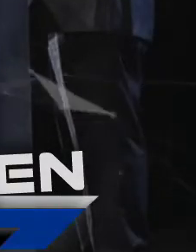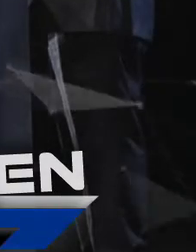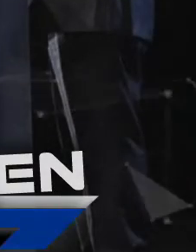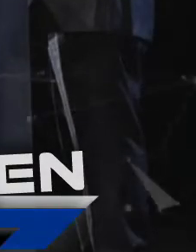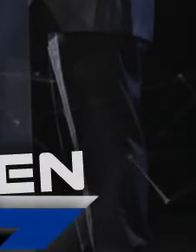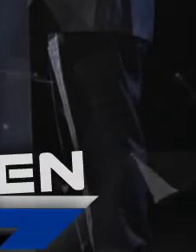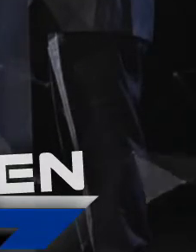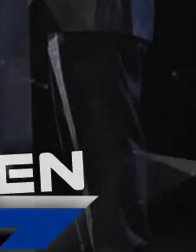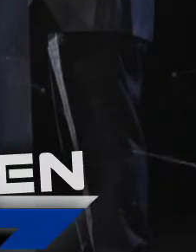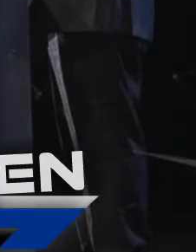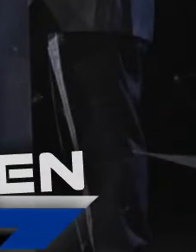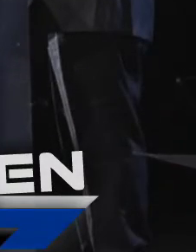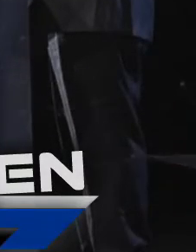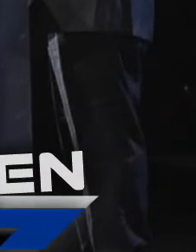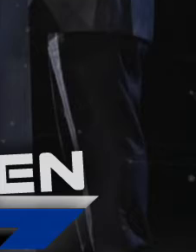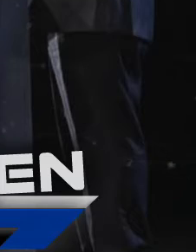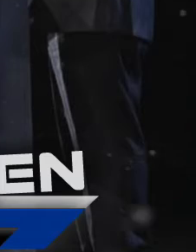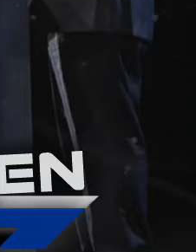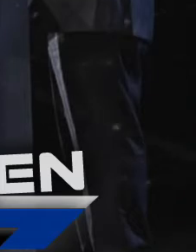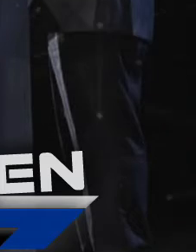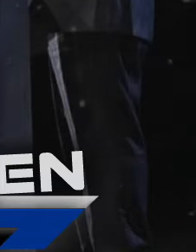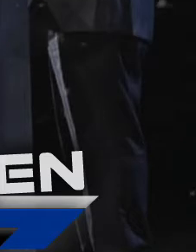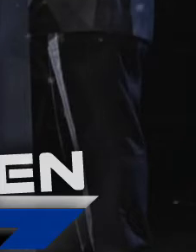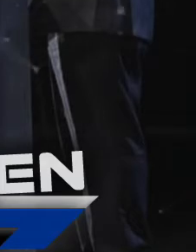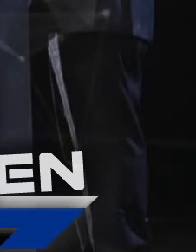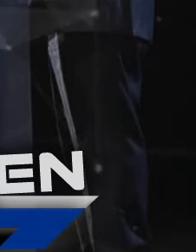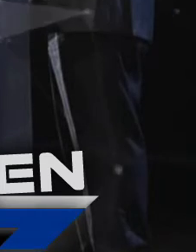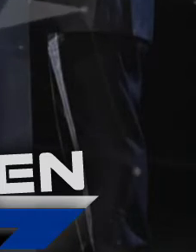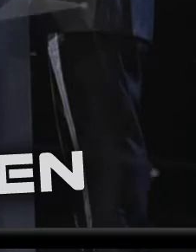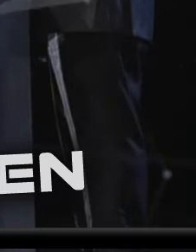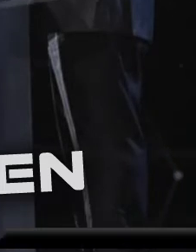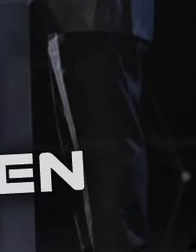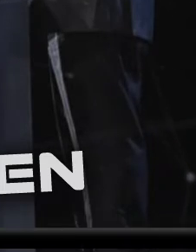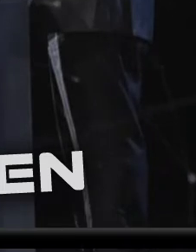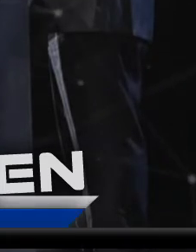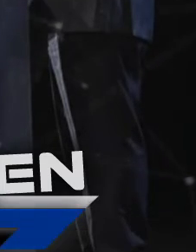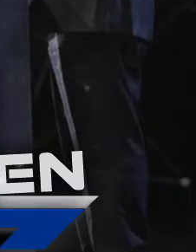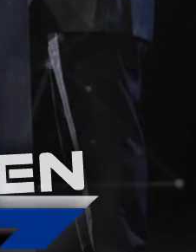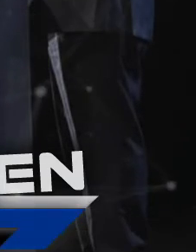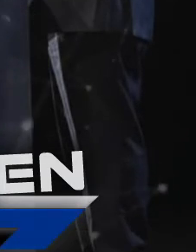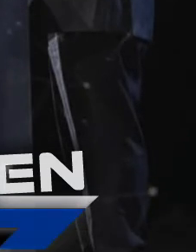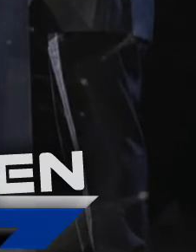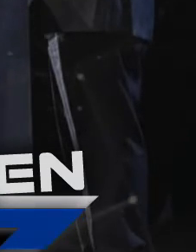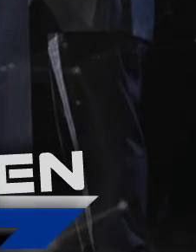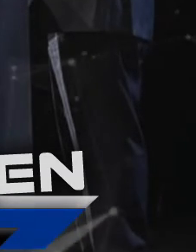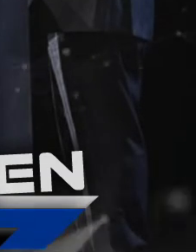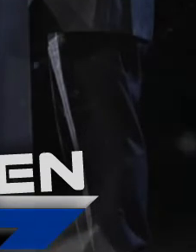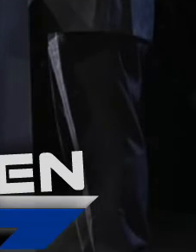Ya estás informado. No olvides darle like a este video, comparte y suscríbete a Escucha Diario.